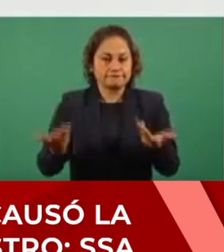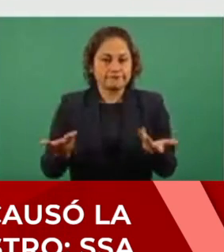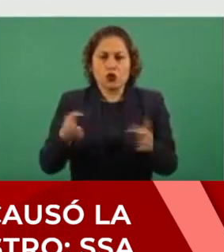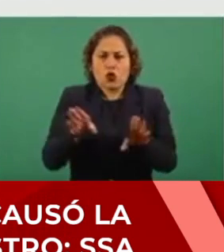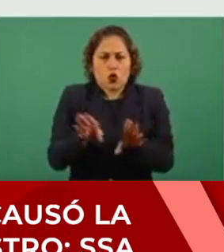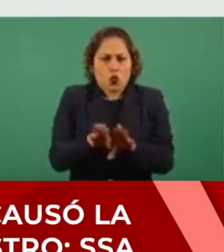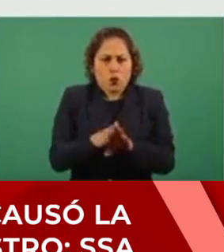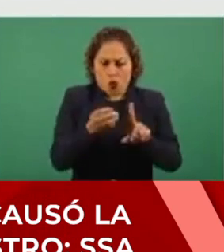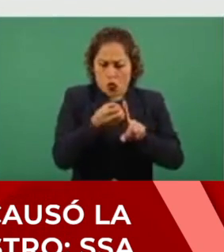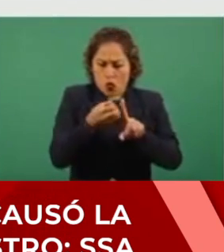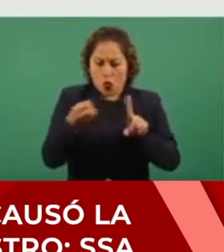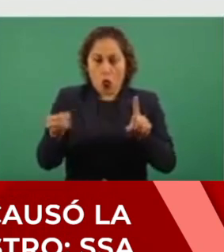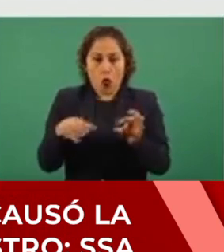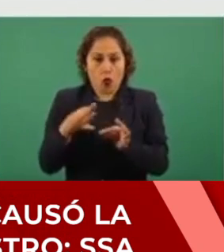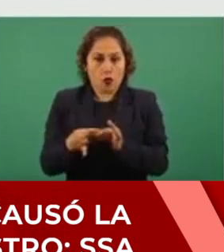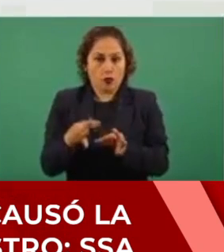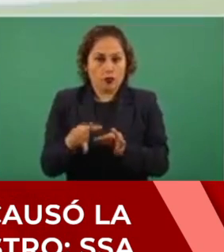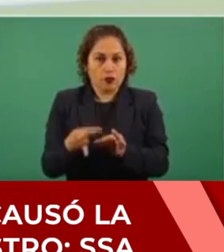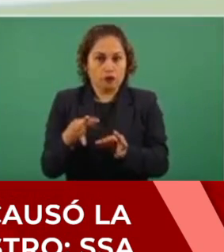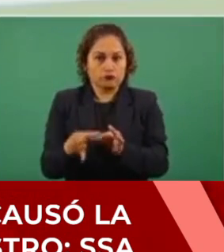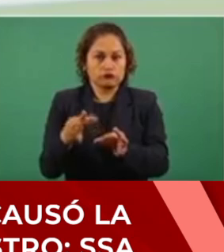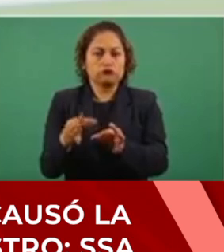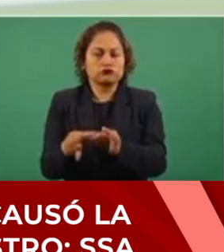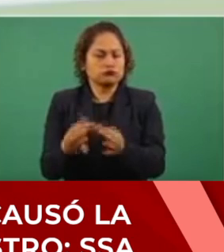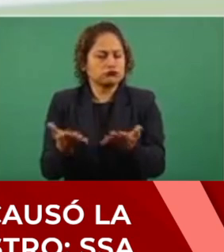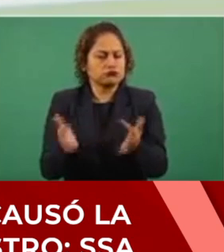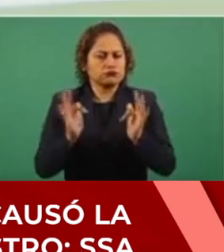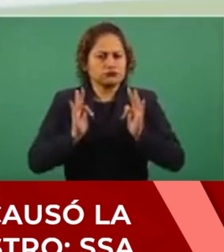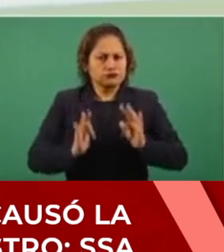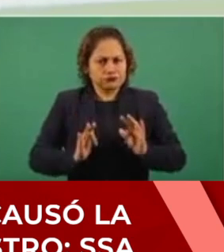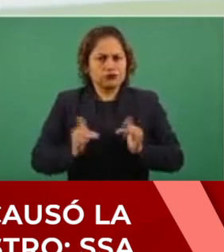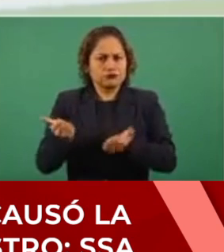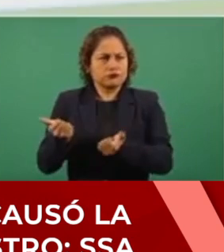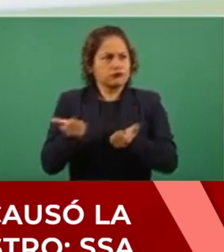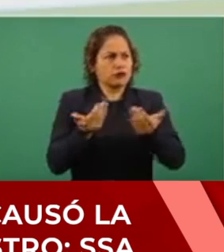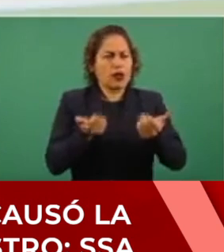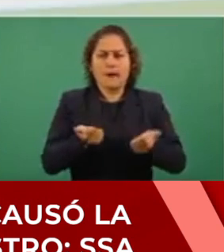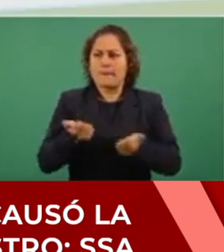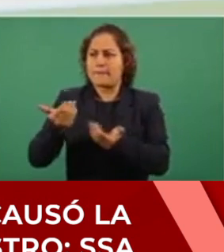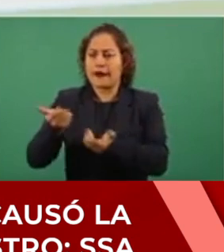operativo irá llevando la vacuna a aquellas zonas donde sea